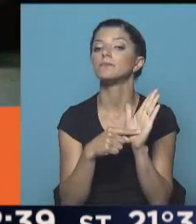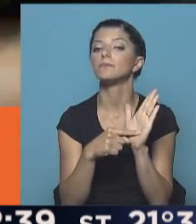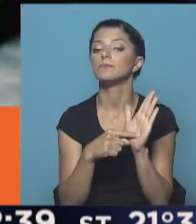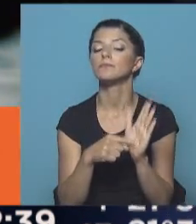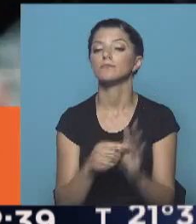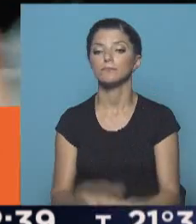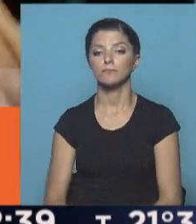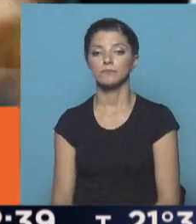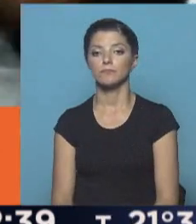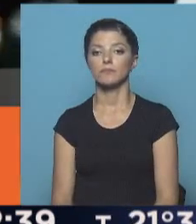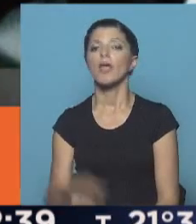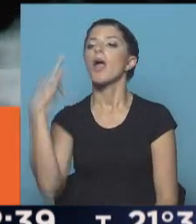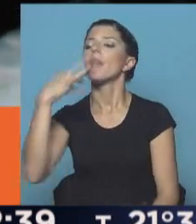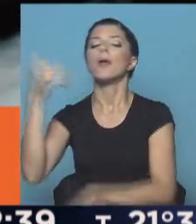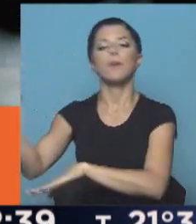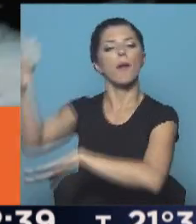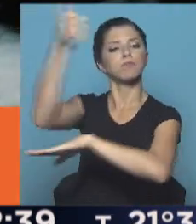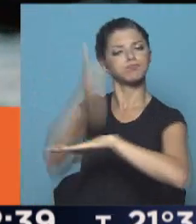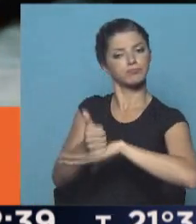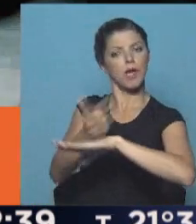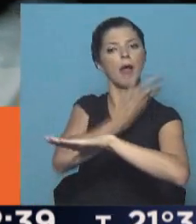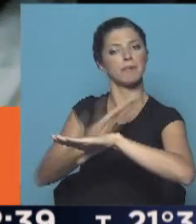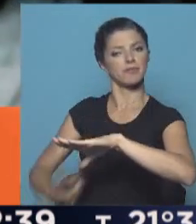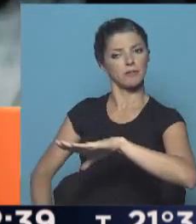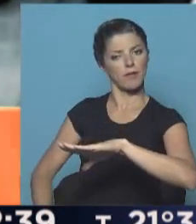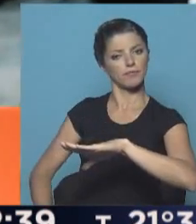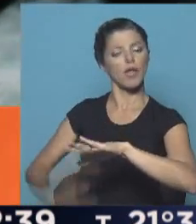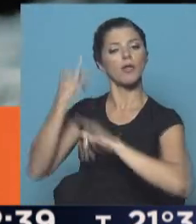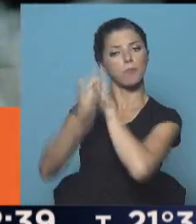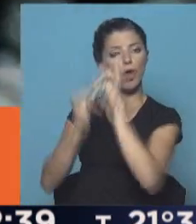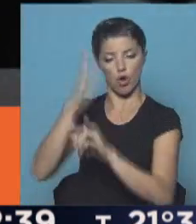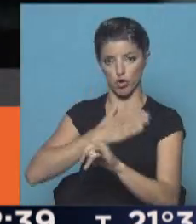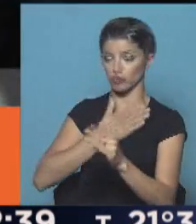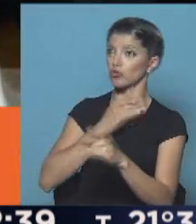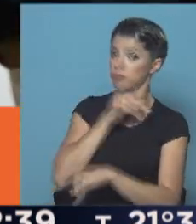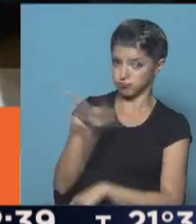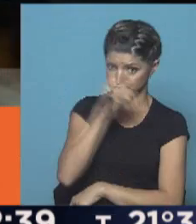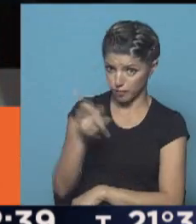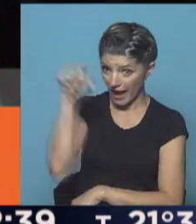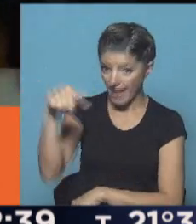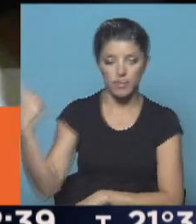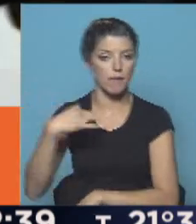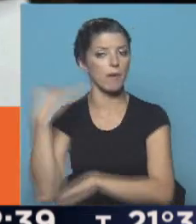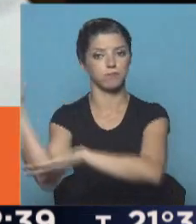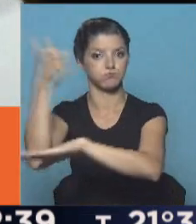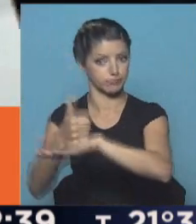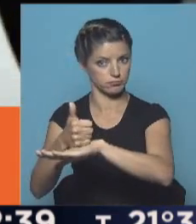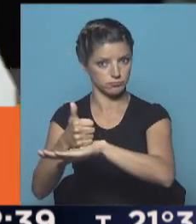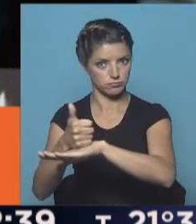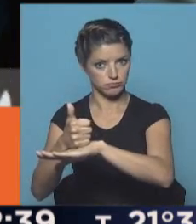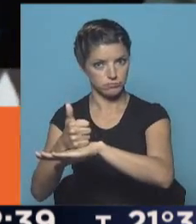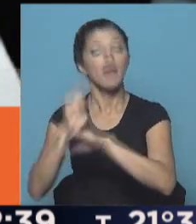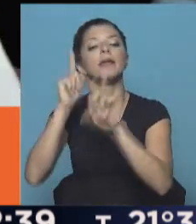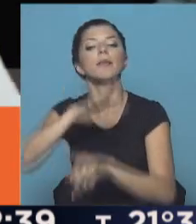responda todas las argumentaciones y acusaciones que hacemos el día de hoy y que con el respaldo del